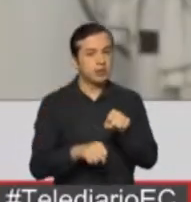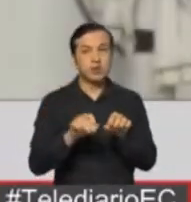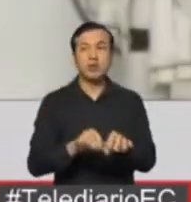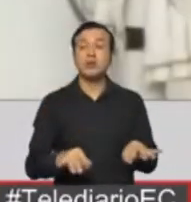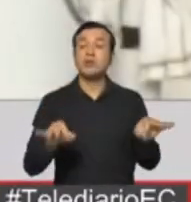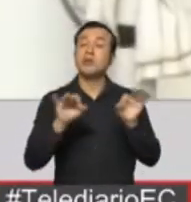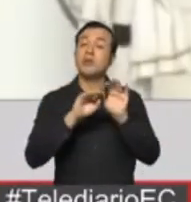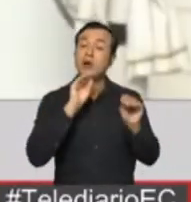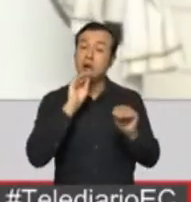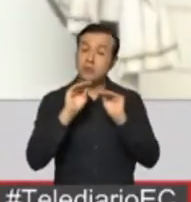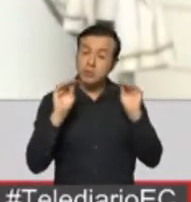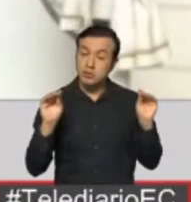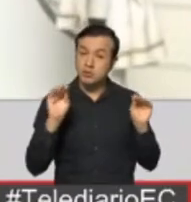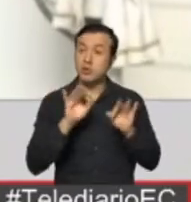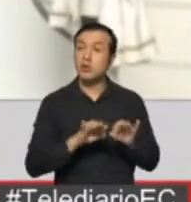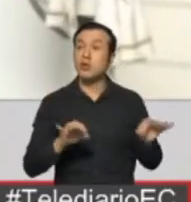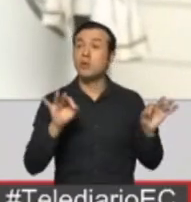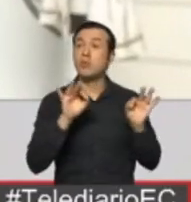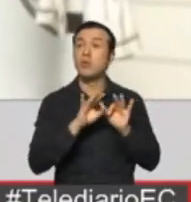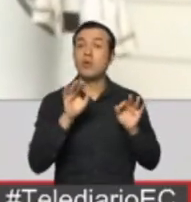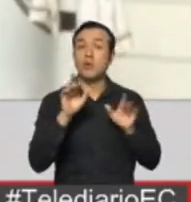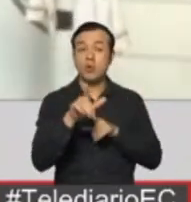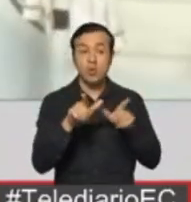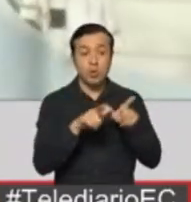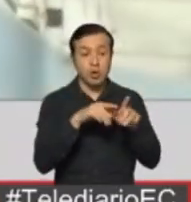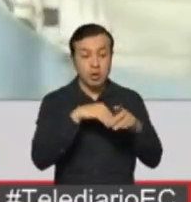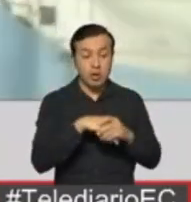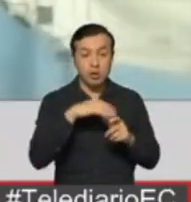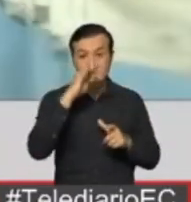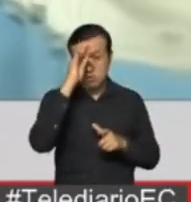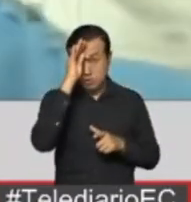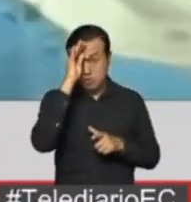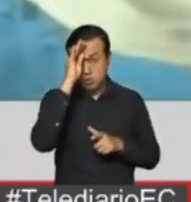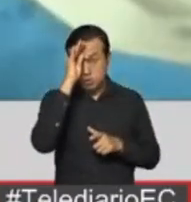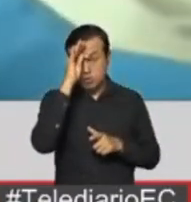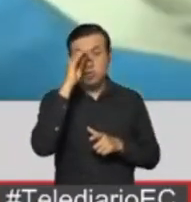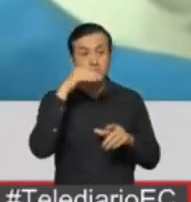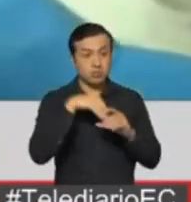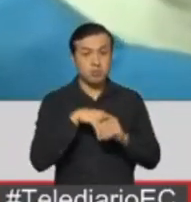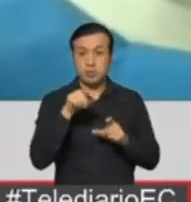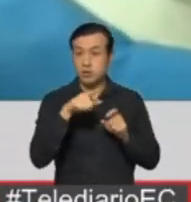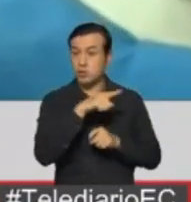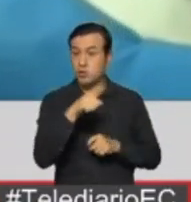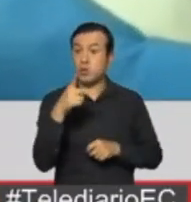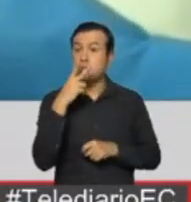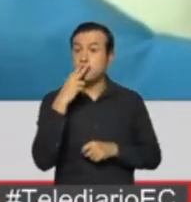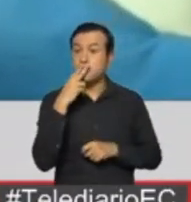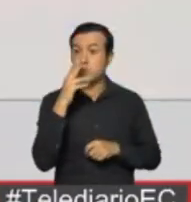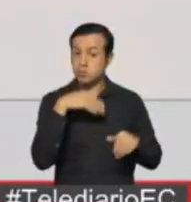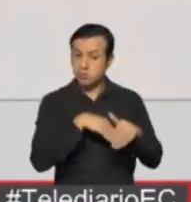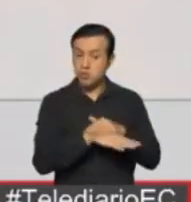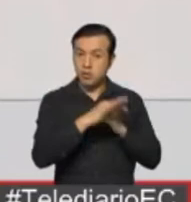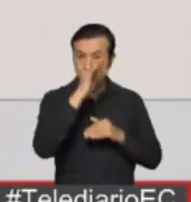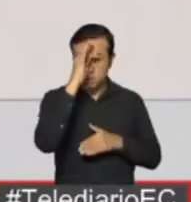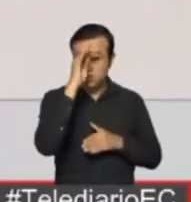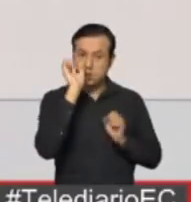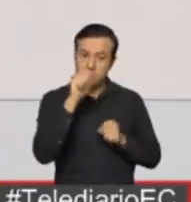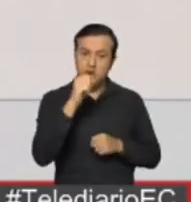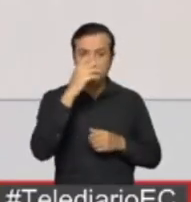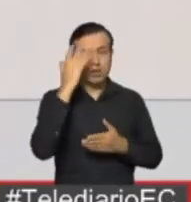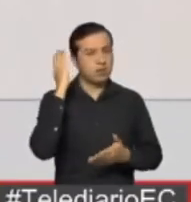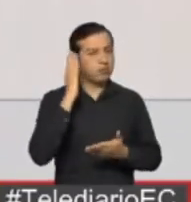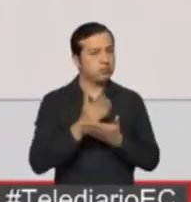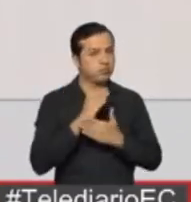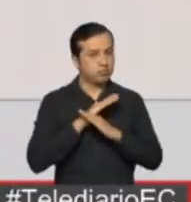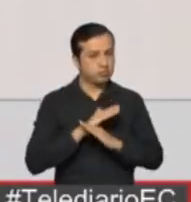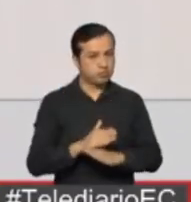es de tratar de crear clínicas de tabaquismo para que todas aquellas personas que en la actualidad fuman pues tengan la posibilidad de dejar de